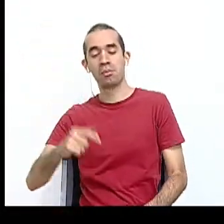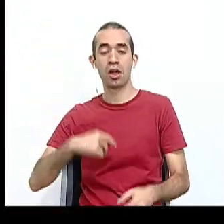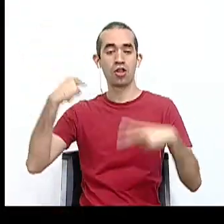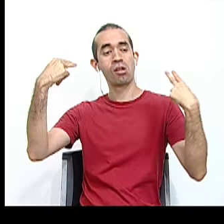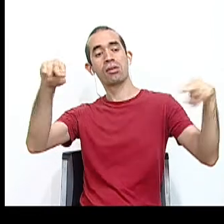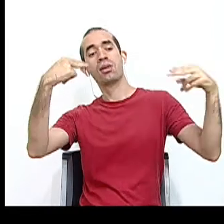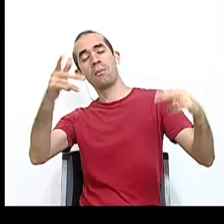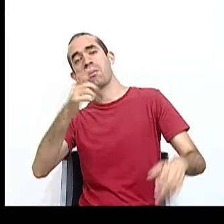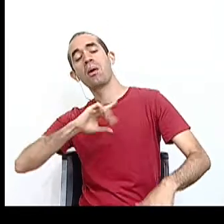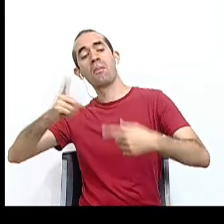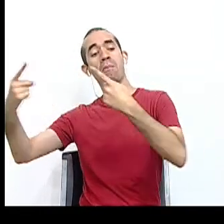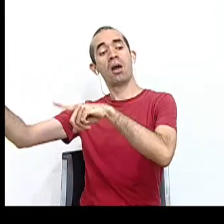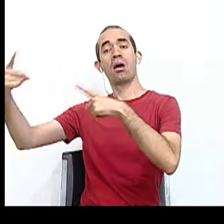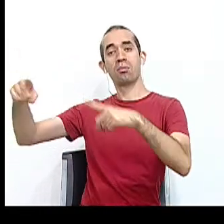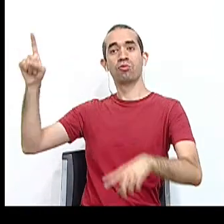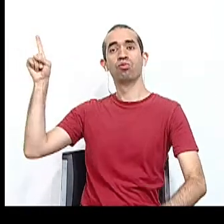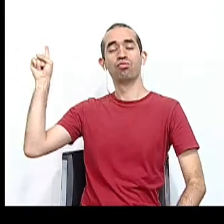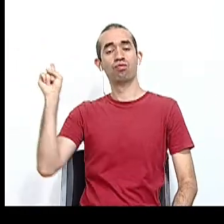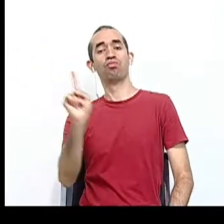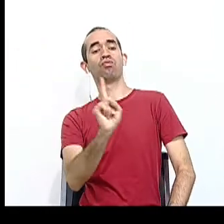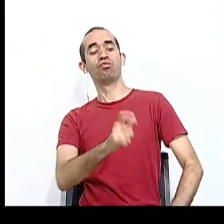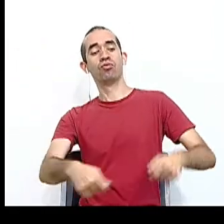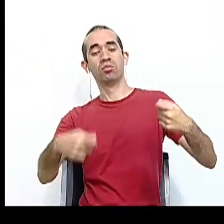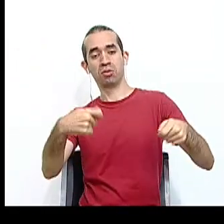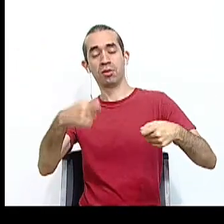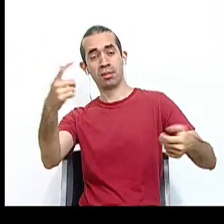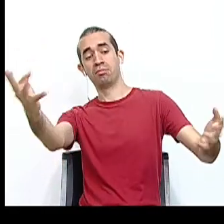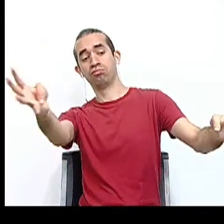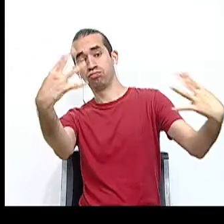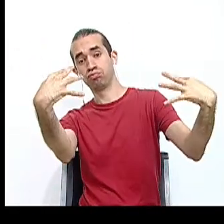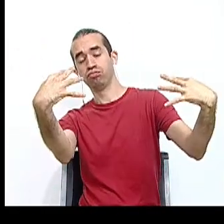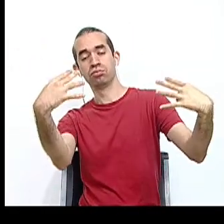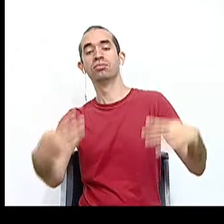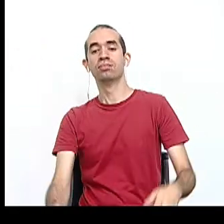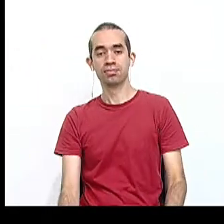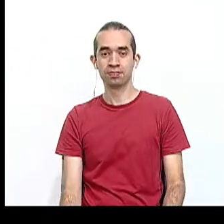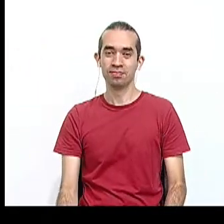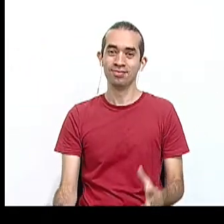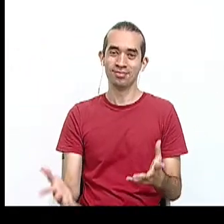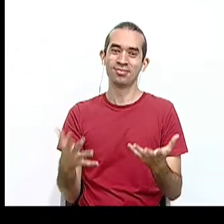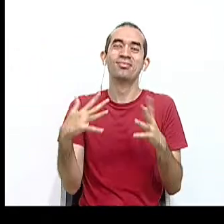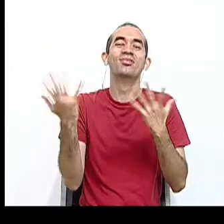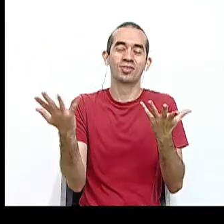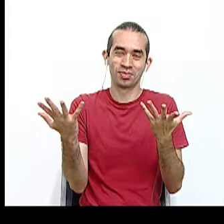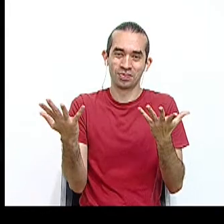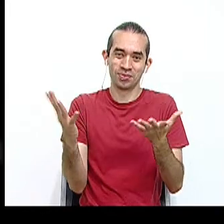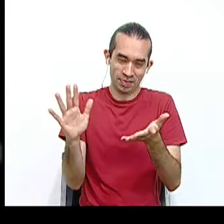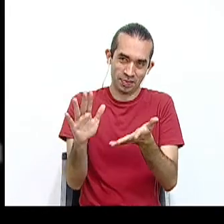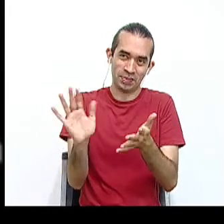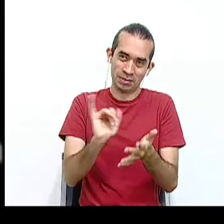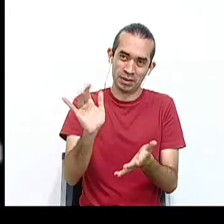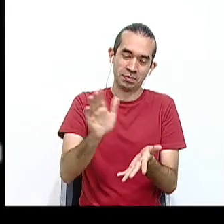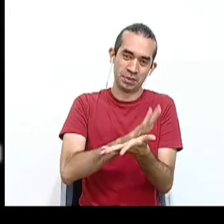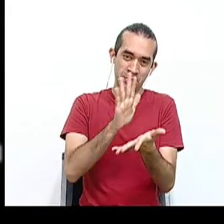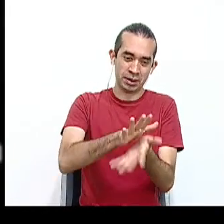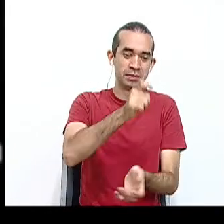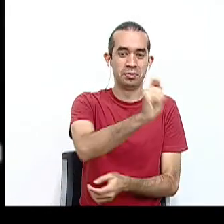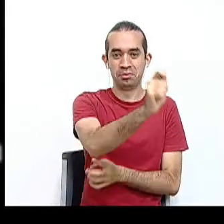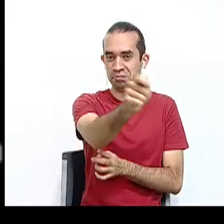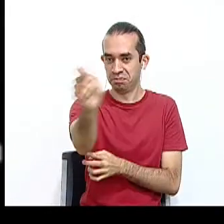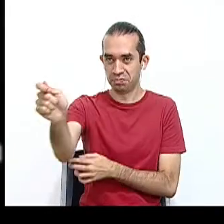la información que se concentraba y se generaban a través de las hojas llamadas